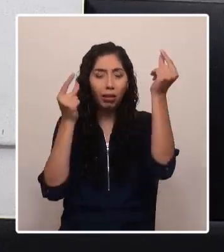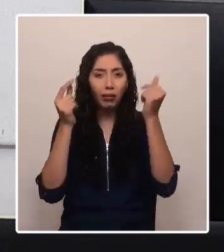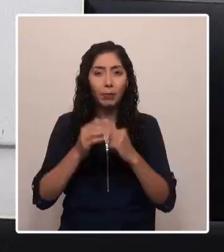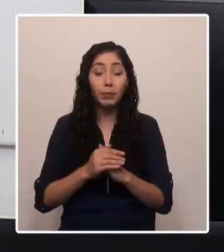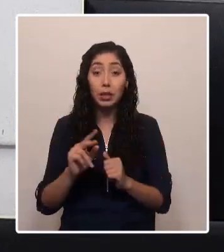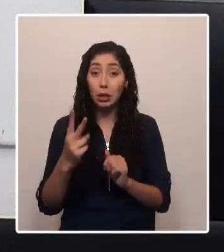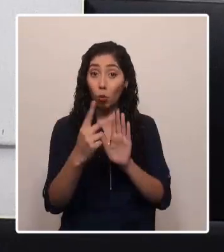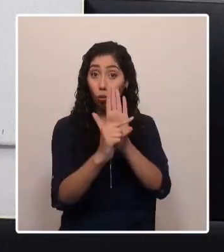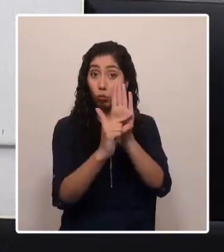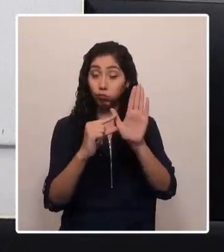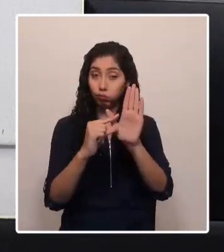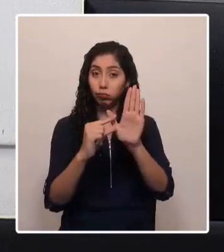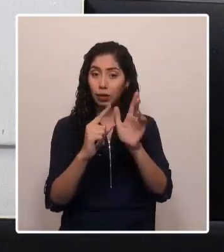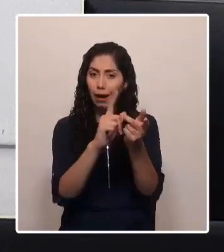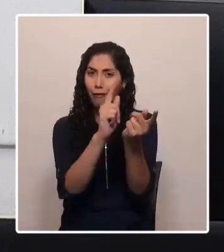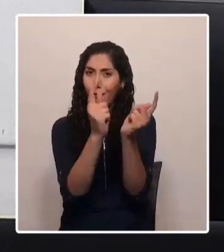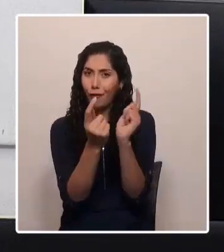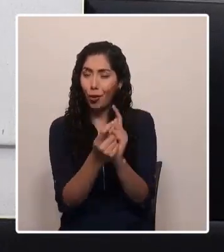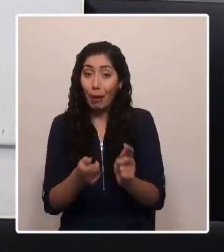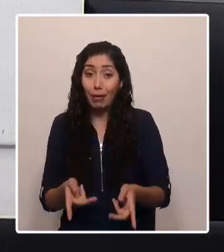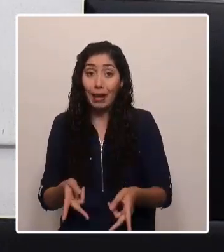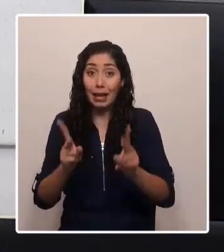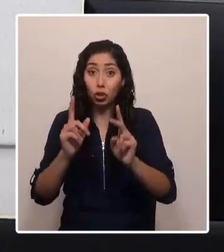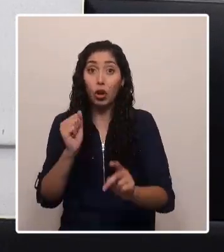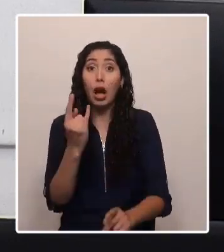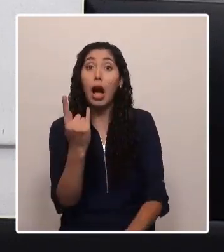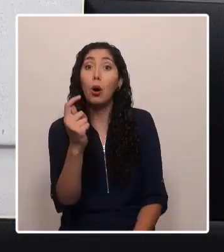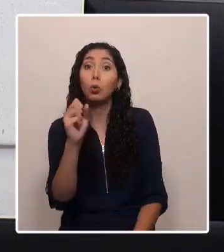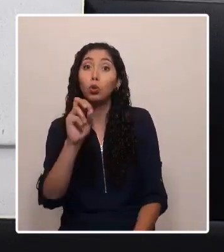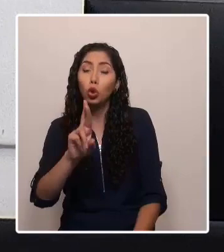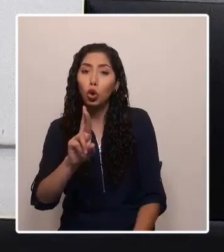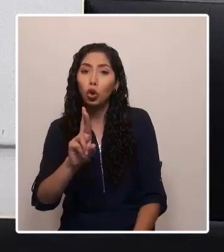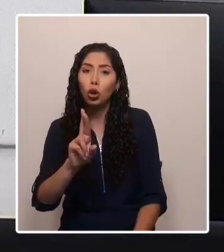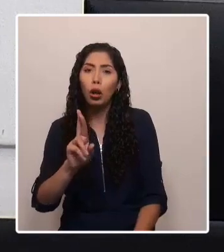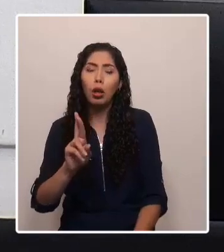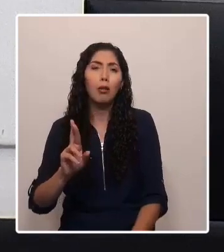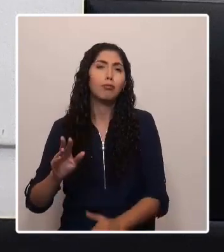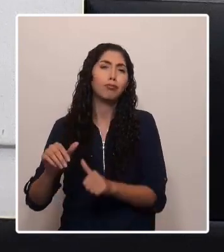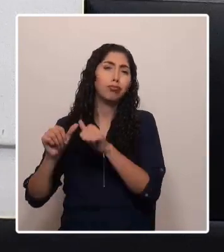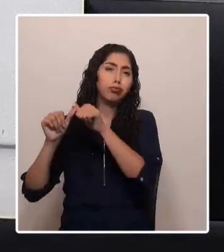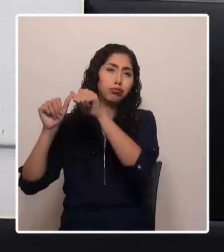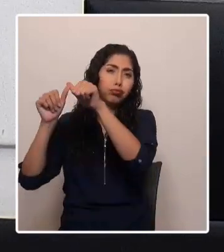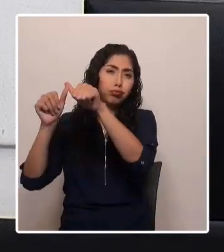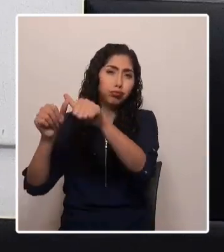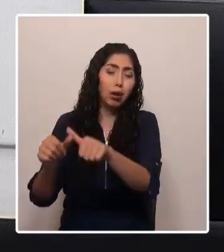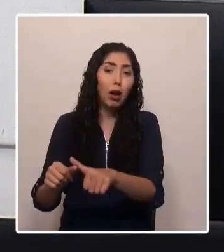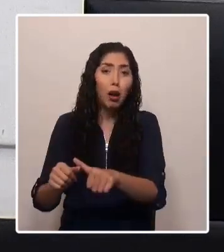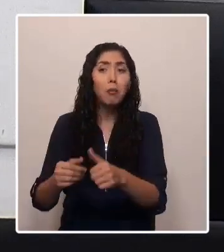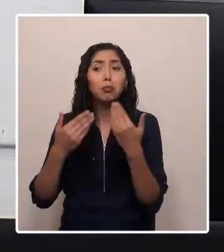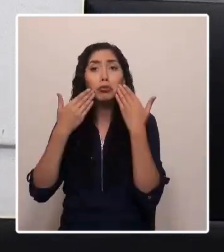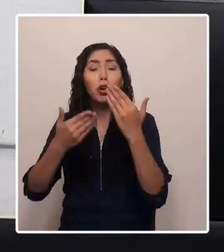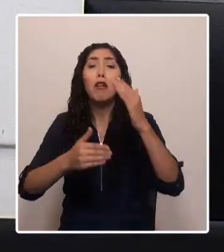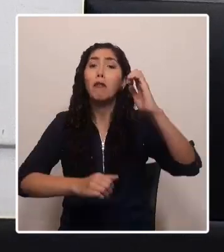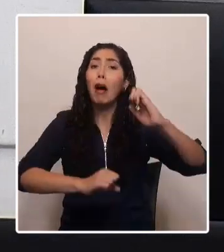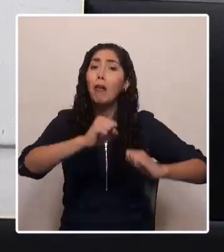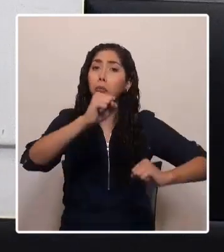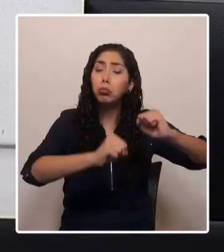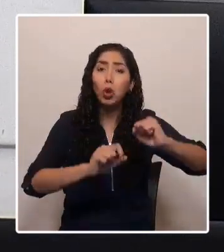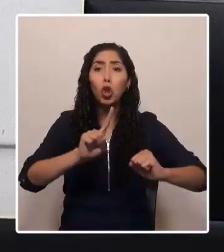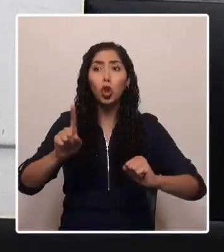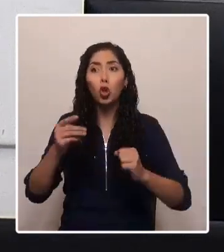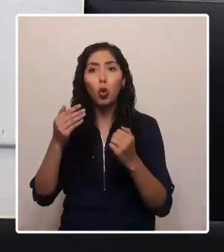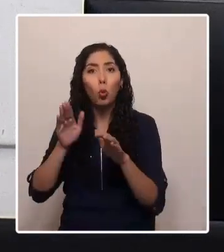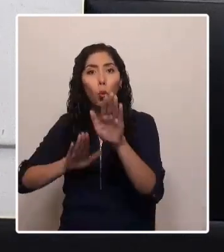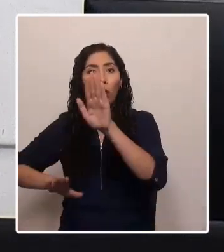hechos los derechos de autor en perpetuos, favoreciendo a la industria cultural y no a los autores o creadores, porque extiende la protección a toda la vida